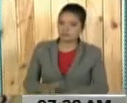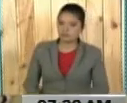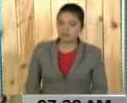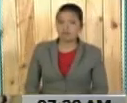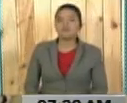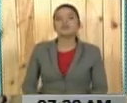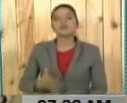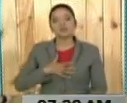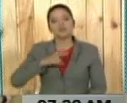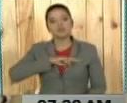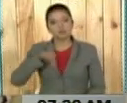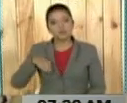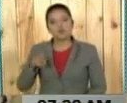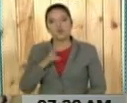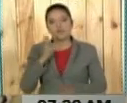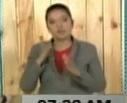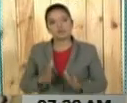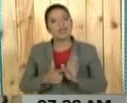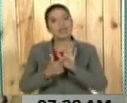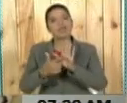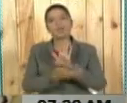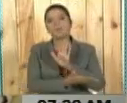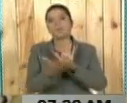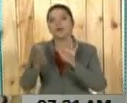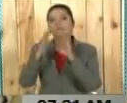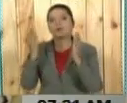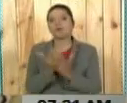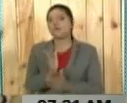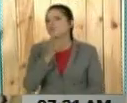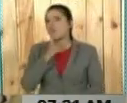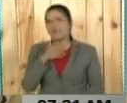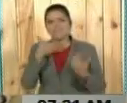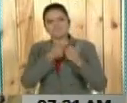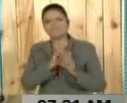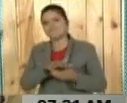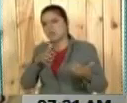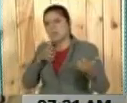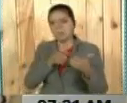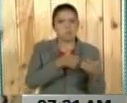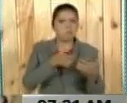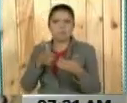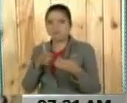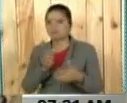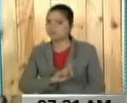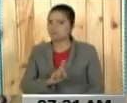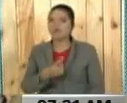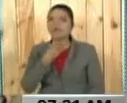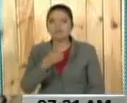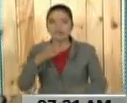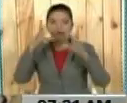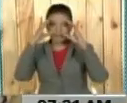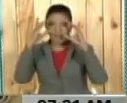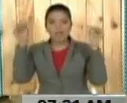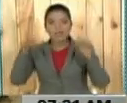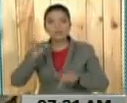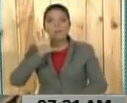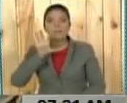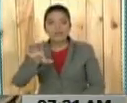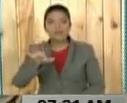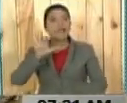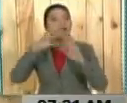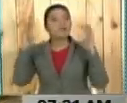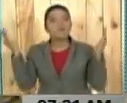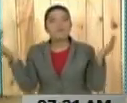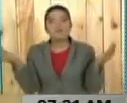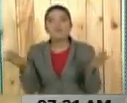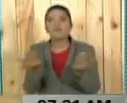los venezolanos es un ejemplo para el mundo. No hemos llegado a la confrontación física, lo que decía Delcy Rodríguez. Este es un país donde el mundo